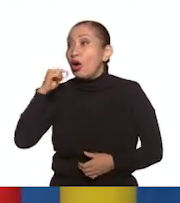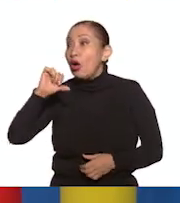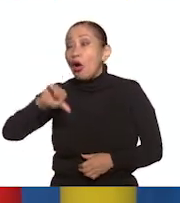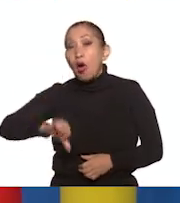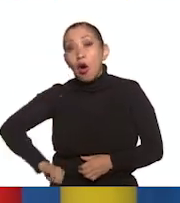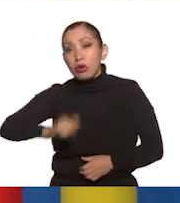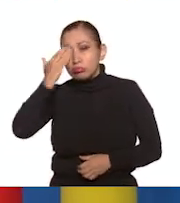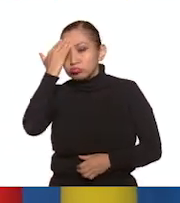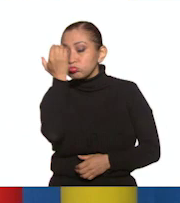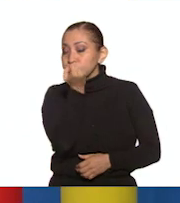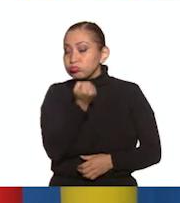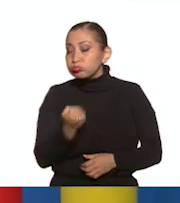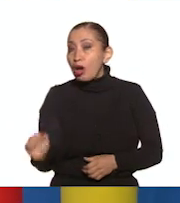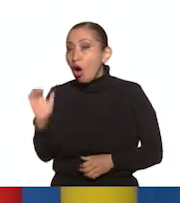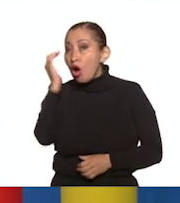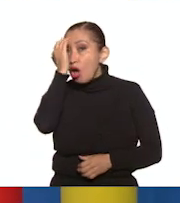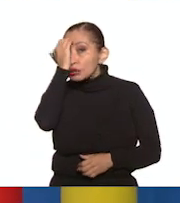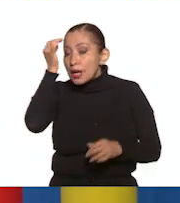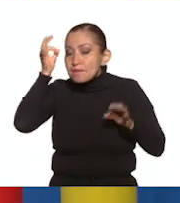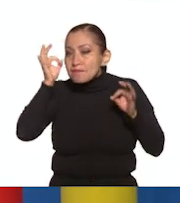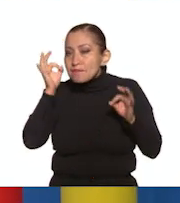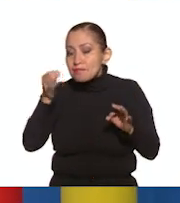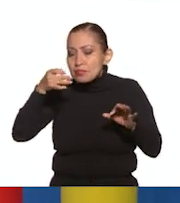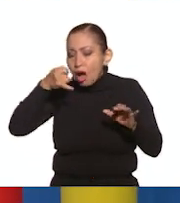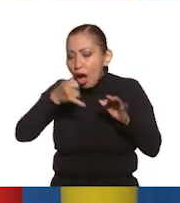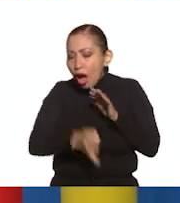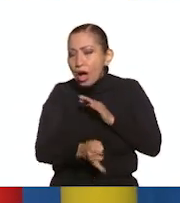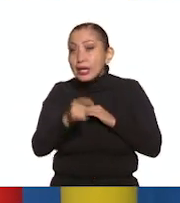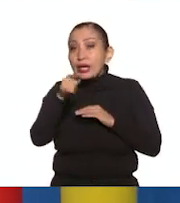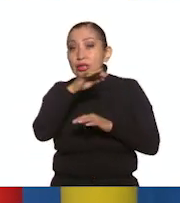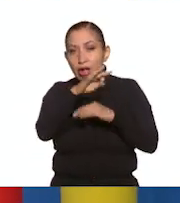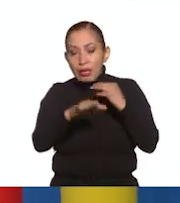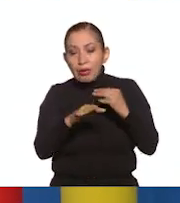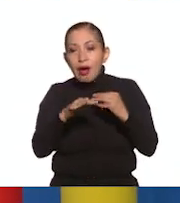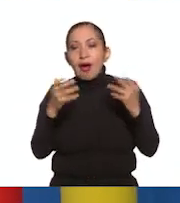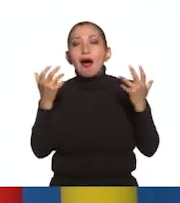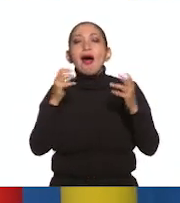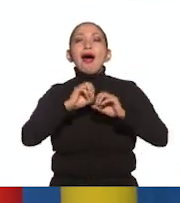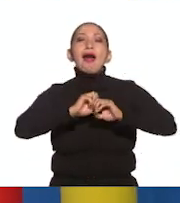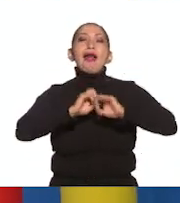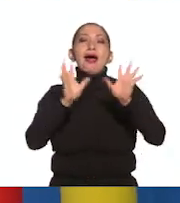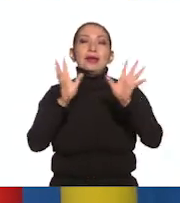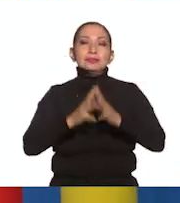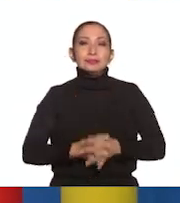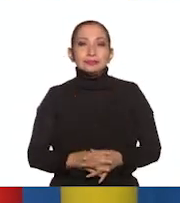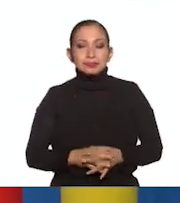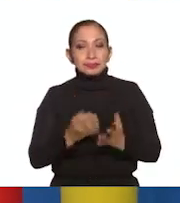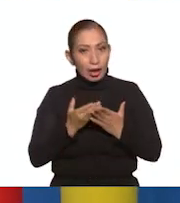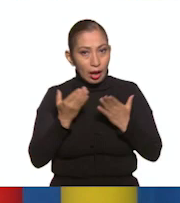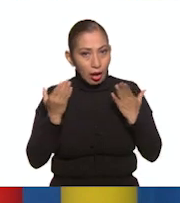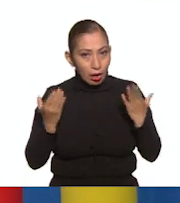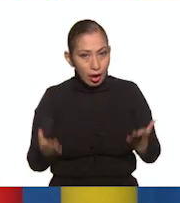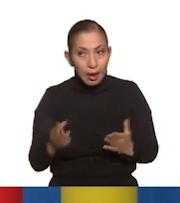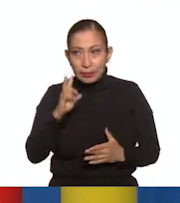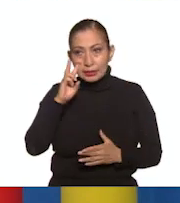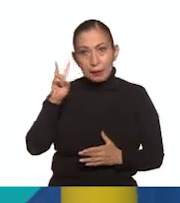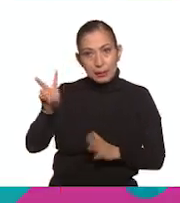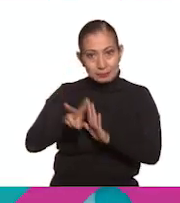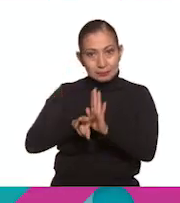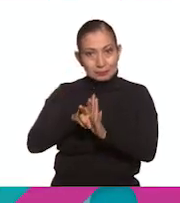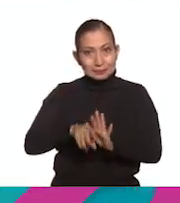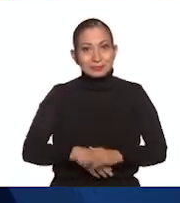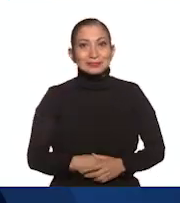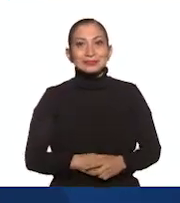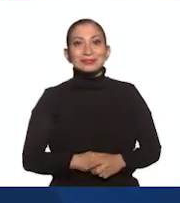desarrollaremos habilidades para conocerlas mejor y verás que todo nos quedará muy claro. ¿Qué te parece si vamos con la siguiente